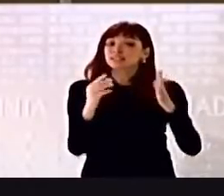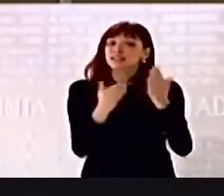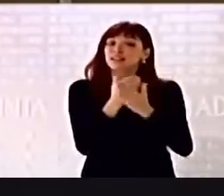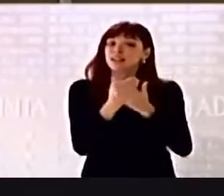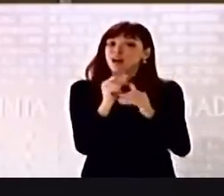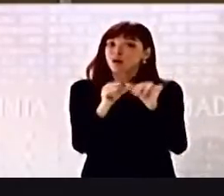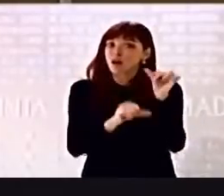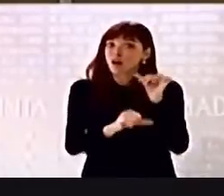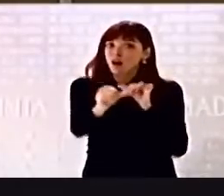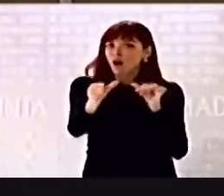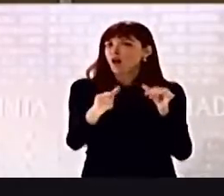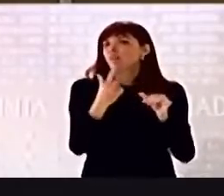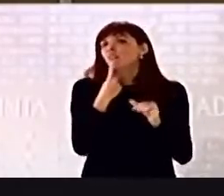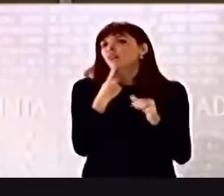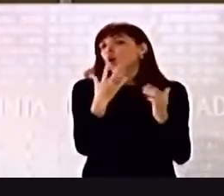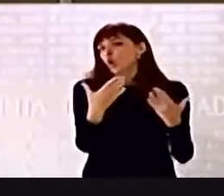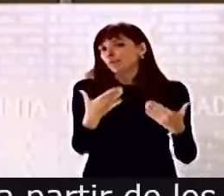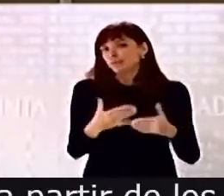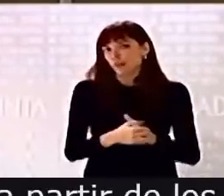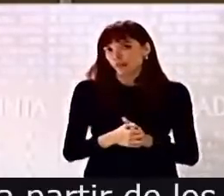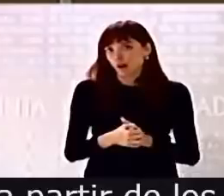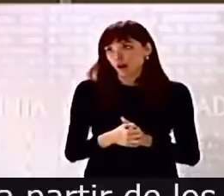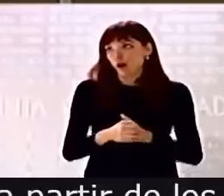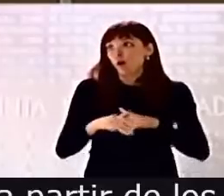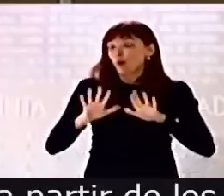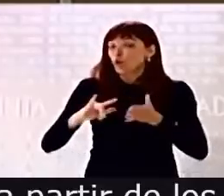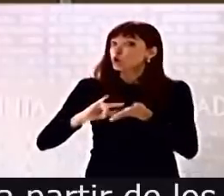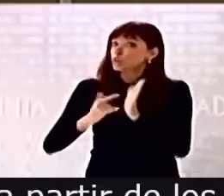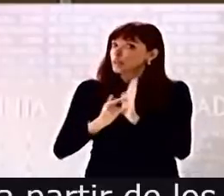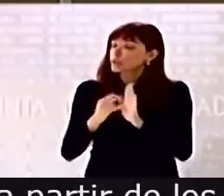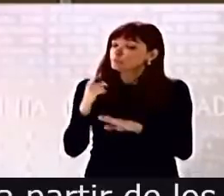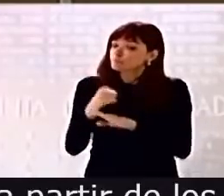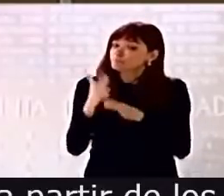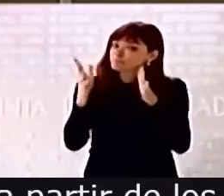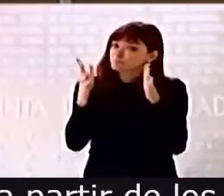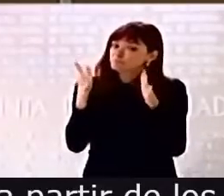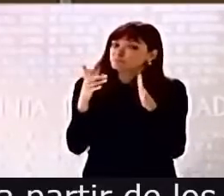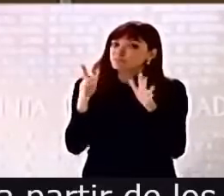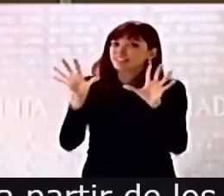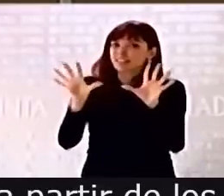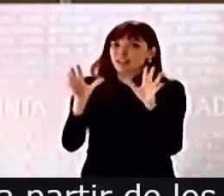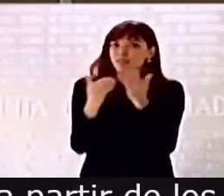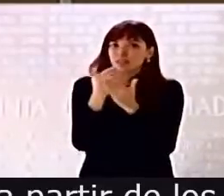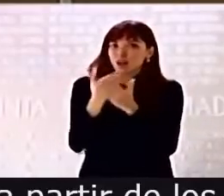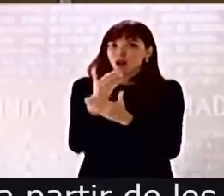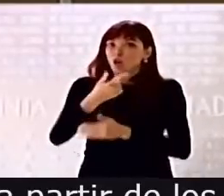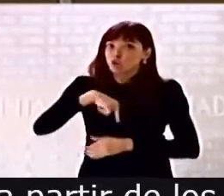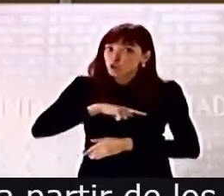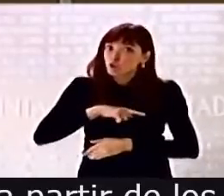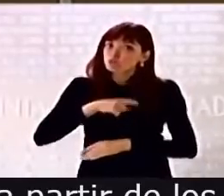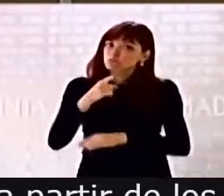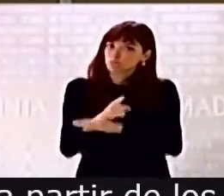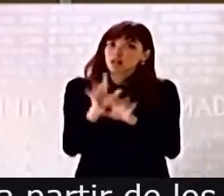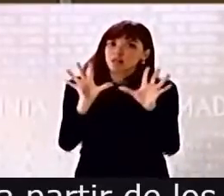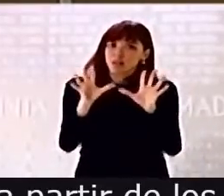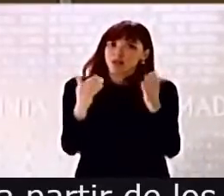nada y hay técnicos que dicen que hay que esperar a los 10 días. Nosotros esperaremos a los 10 días.